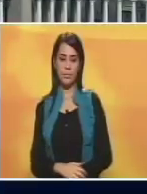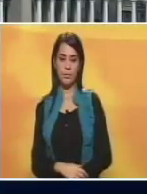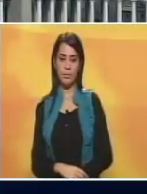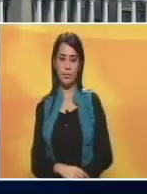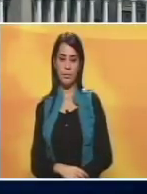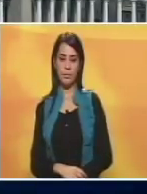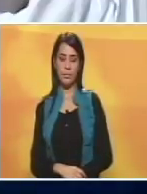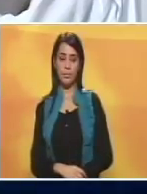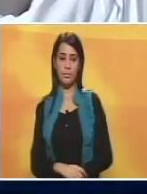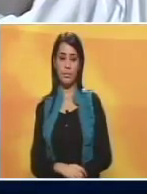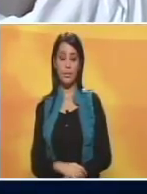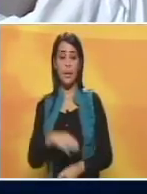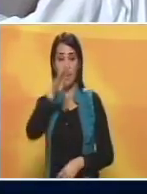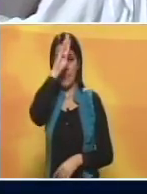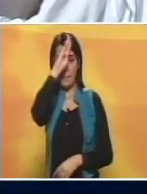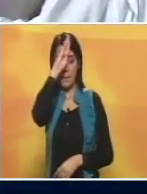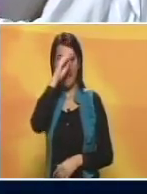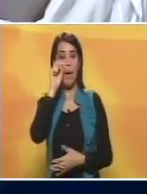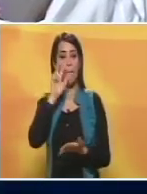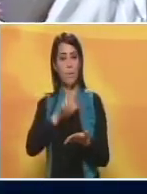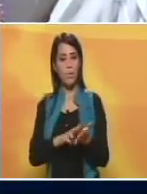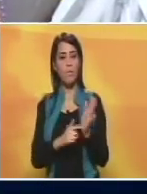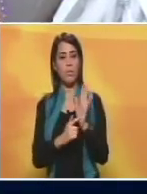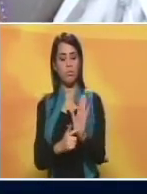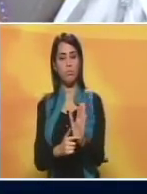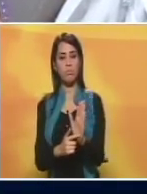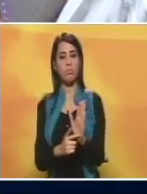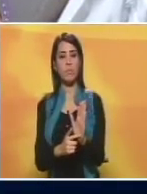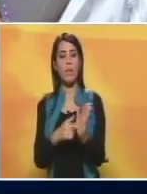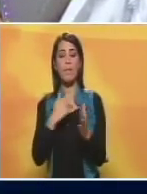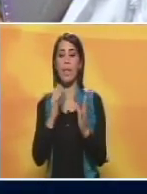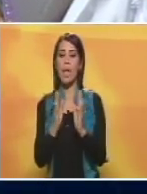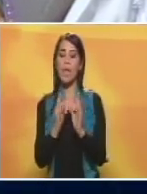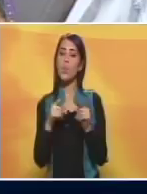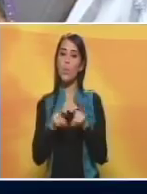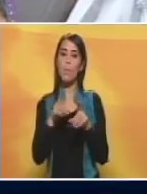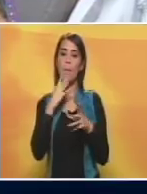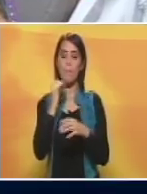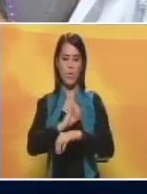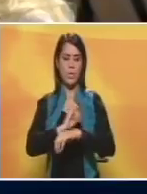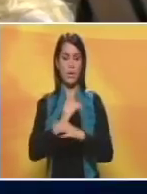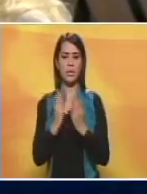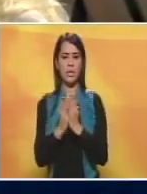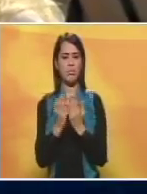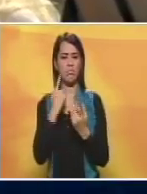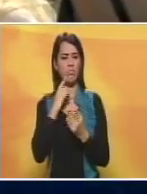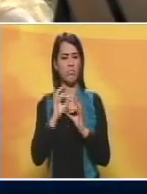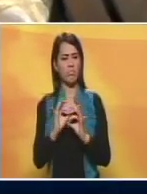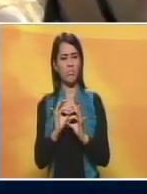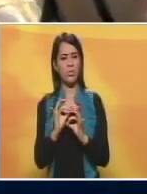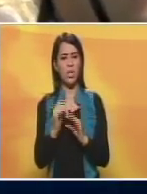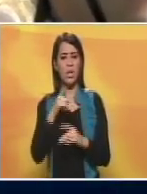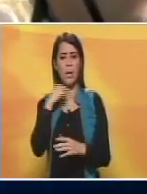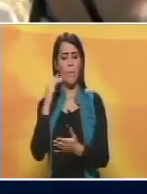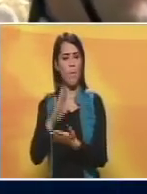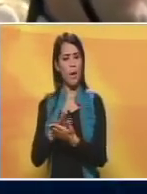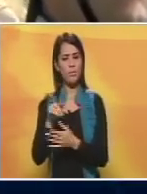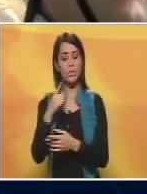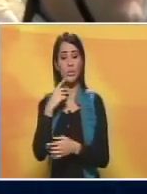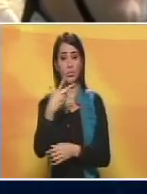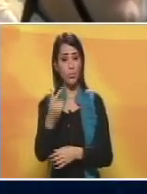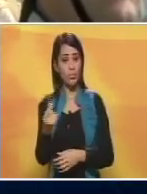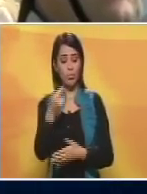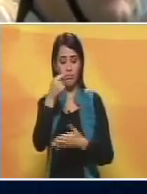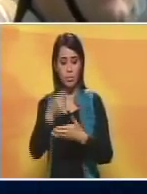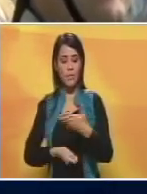En el Vaticano, el Papa Francisco aprobó la modificación del Catecismo Católico para declarar inadmisible la pena de muerte, mostrando así el